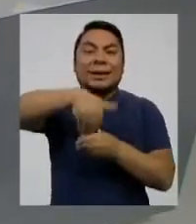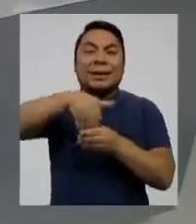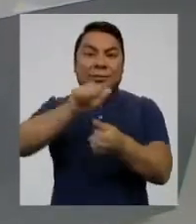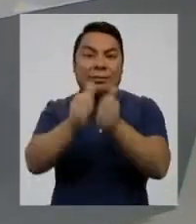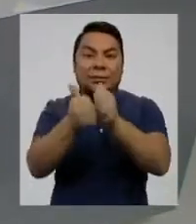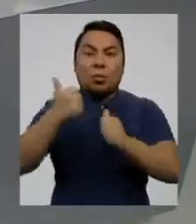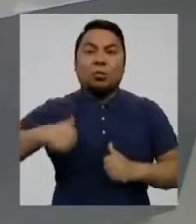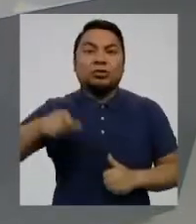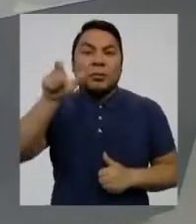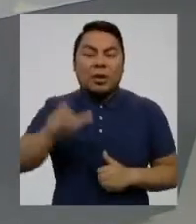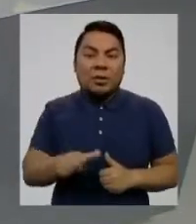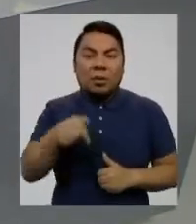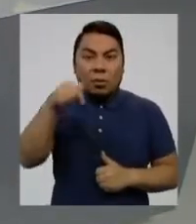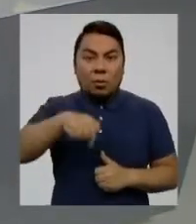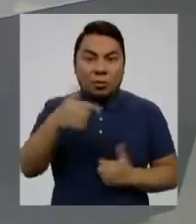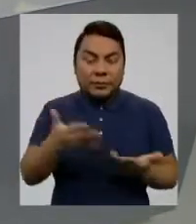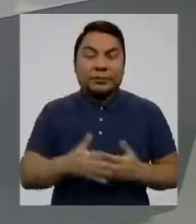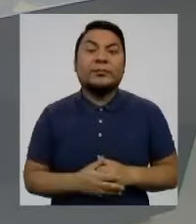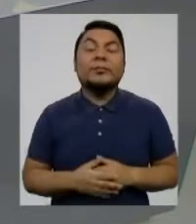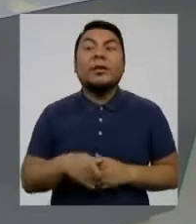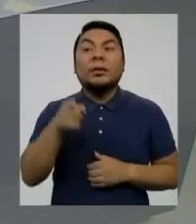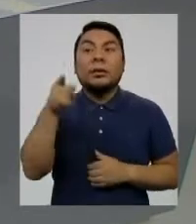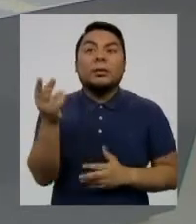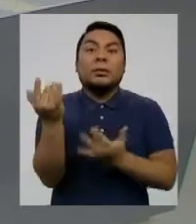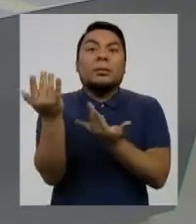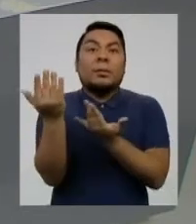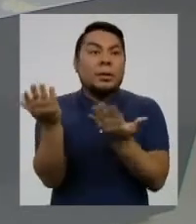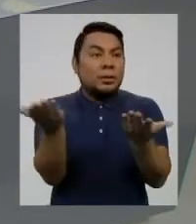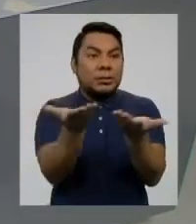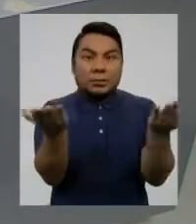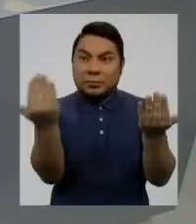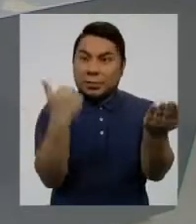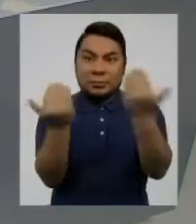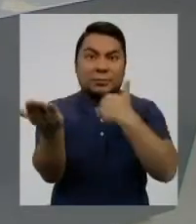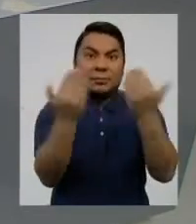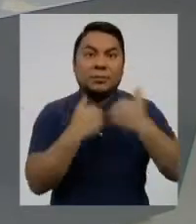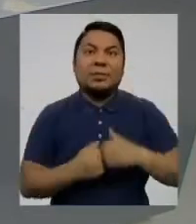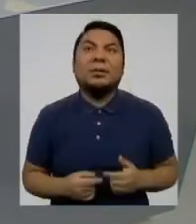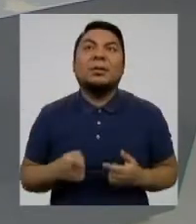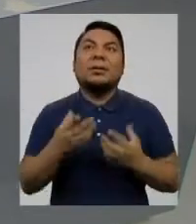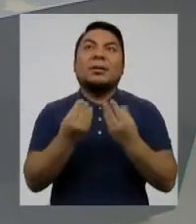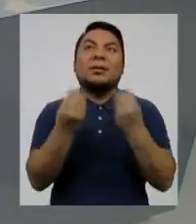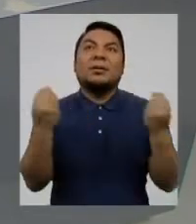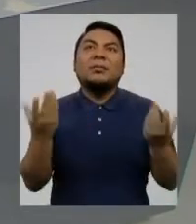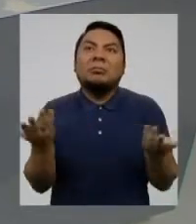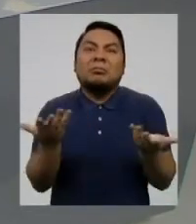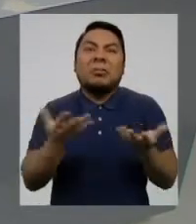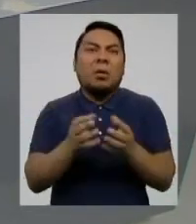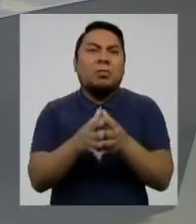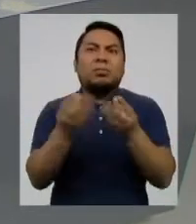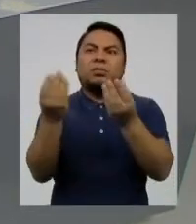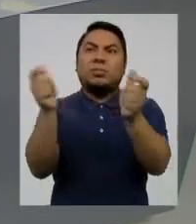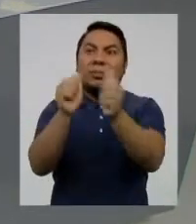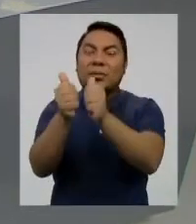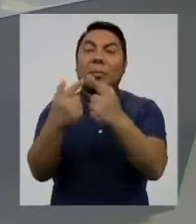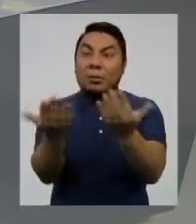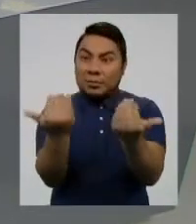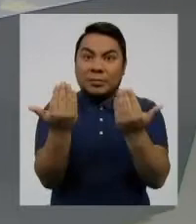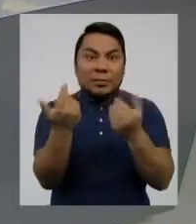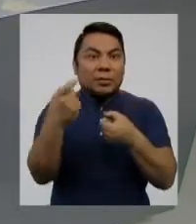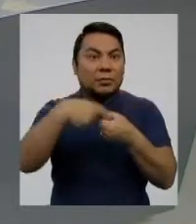más información. Así es, el frío no detiene, ¿no?, al huaico de candidatos que vamos a tener. Dean, ¿qué tal? Buenas